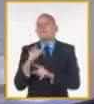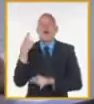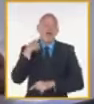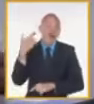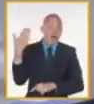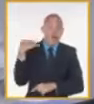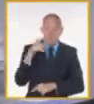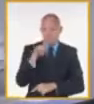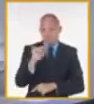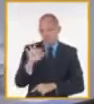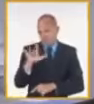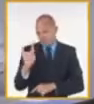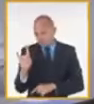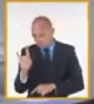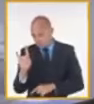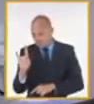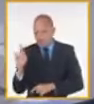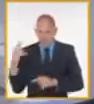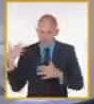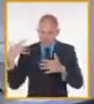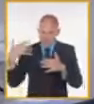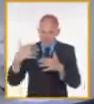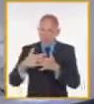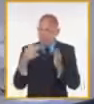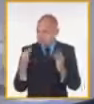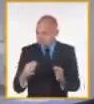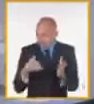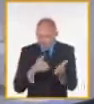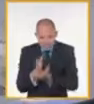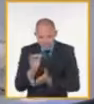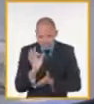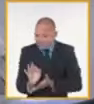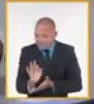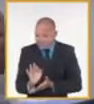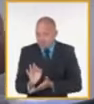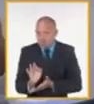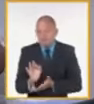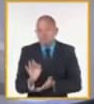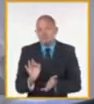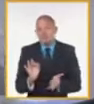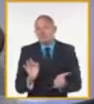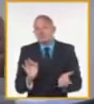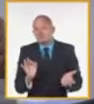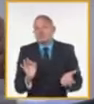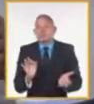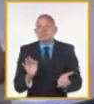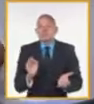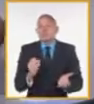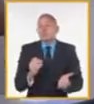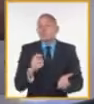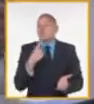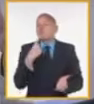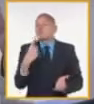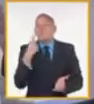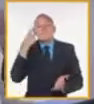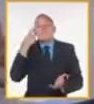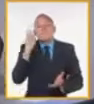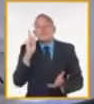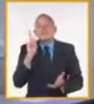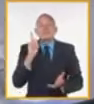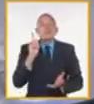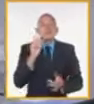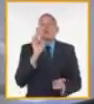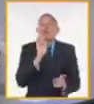el año 21 así que yo no veo no puedo hablar de una de una un impaz de una pausa porque está ha sido comenzó en el